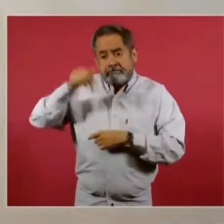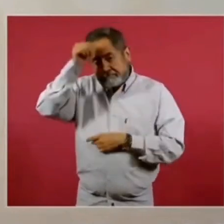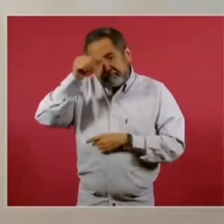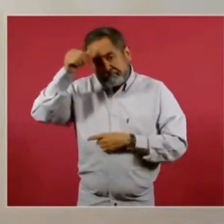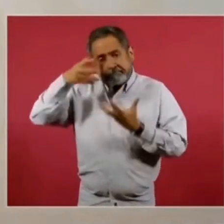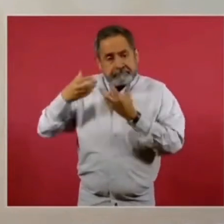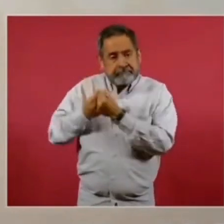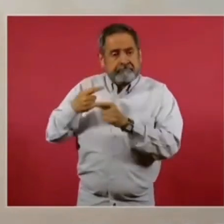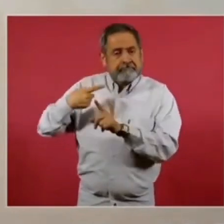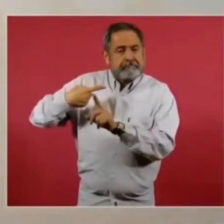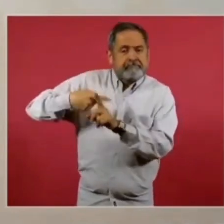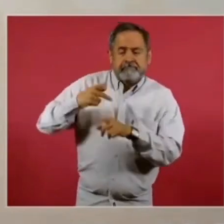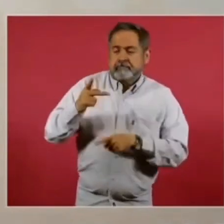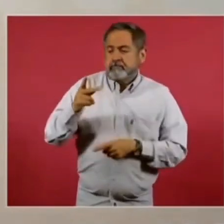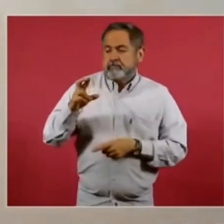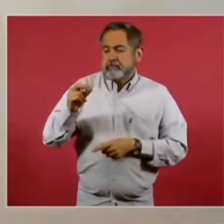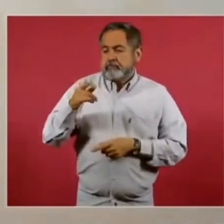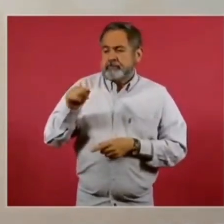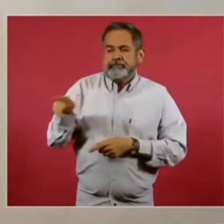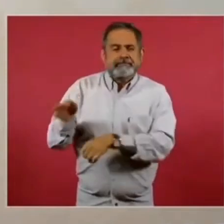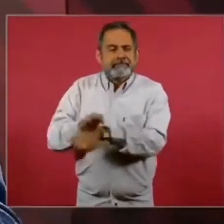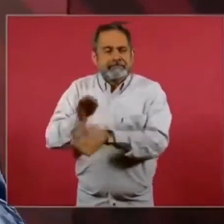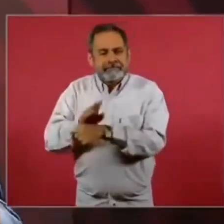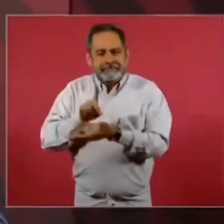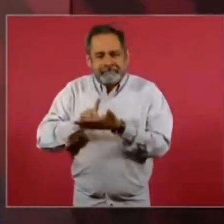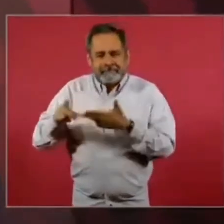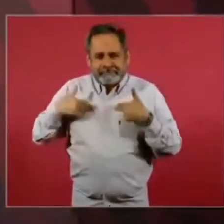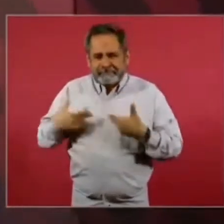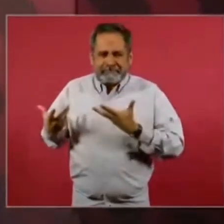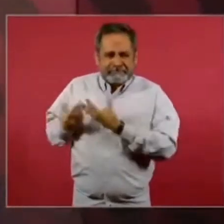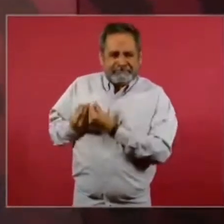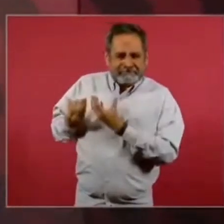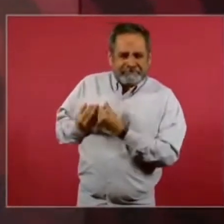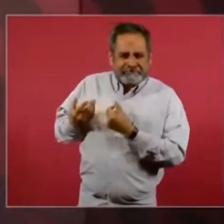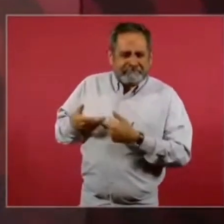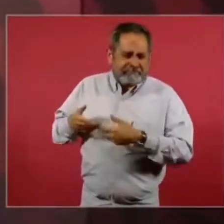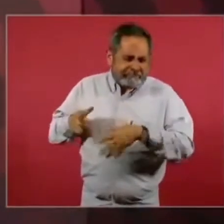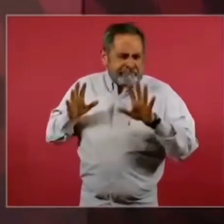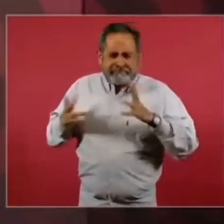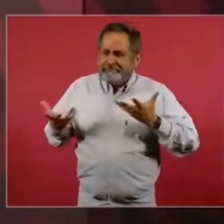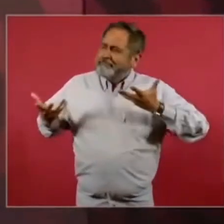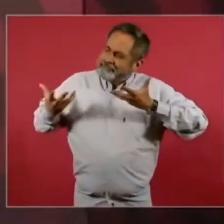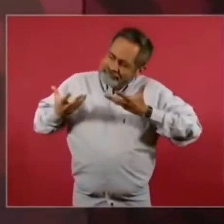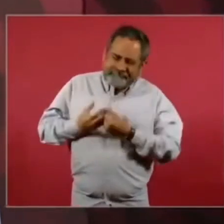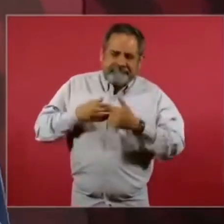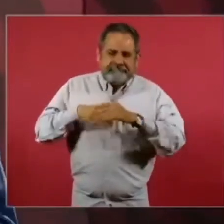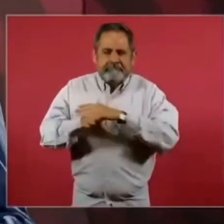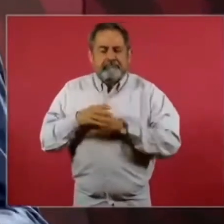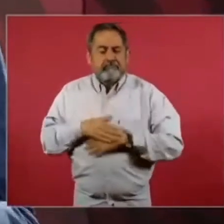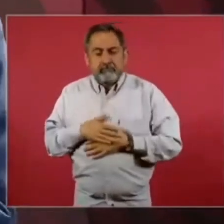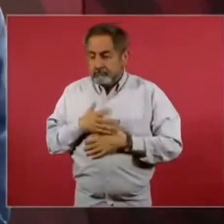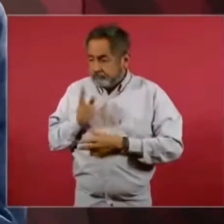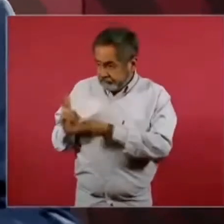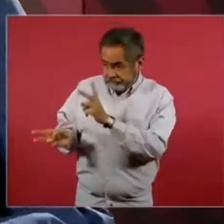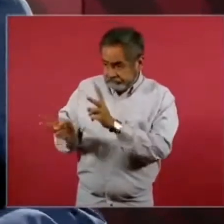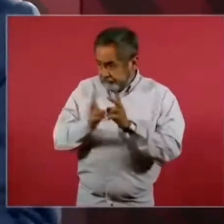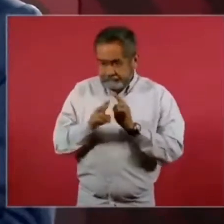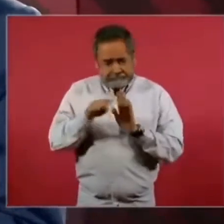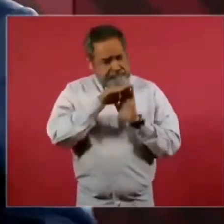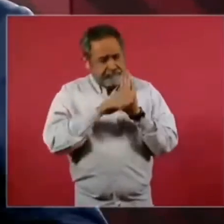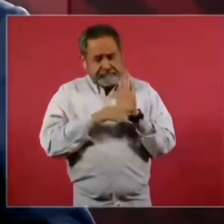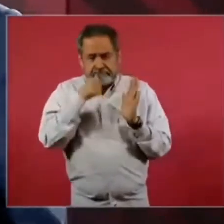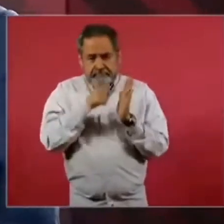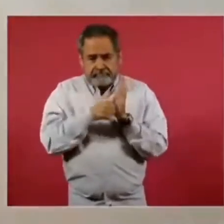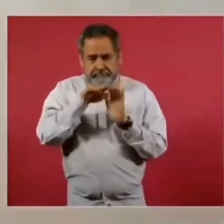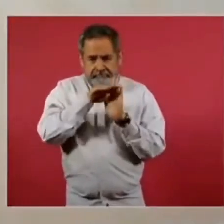progresistas Defensores de derechos humanos y les planteé que hiciéramos una